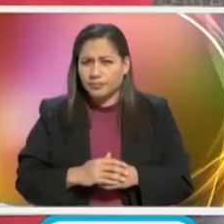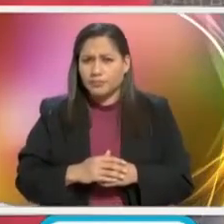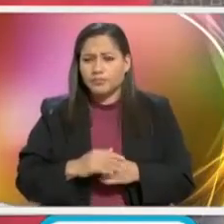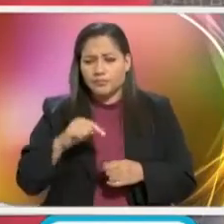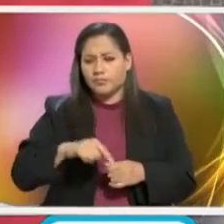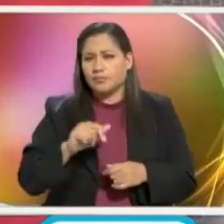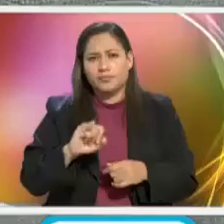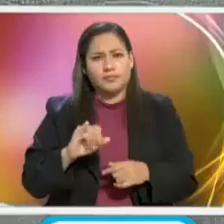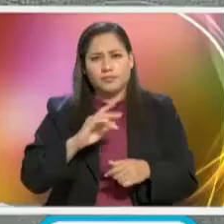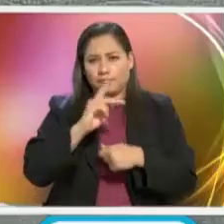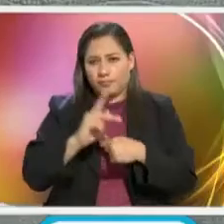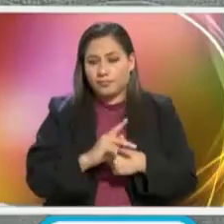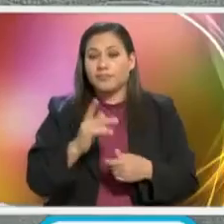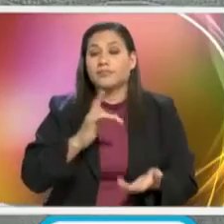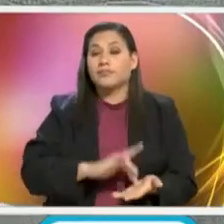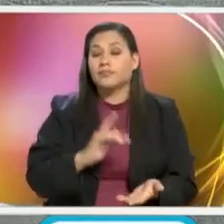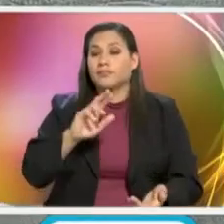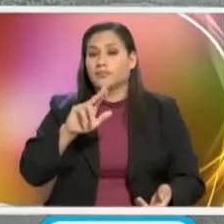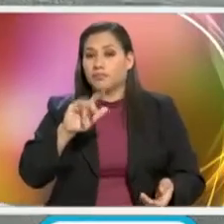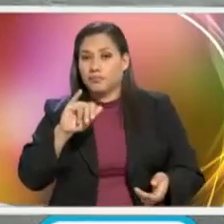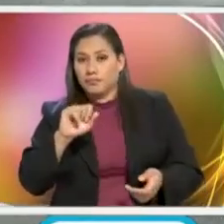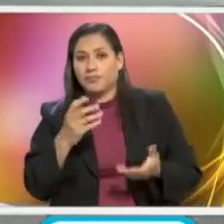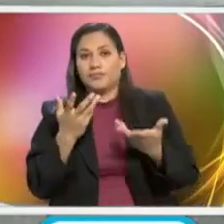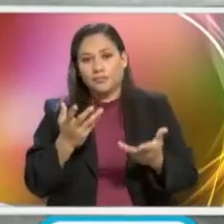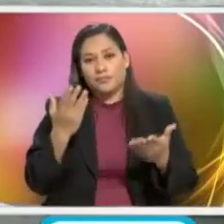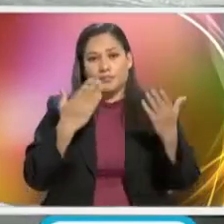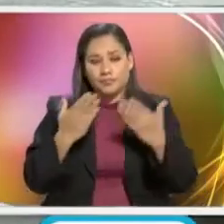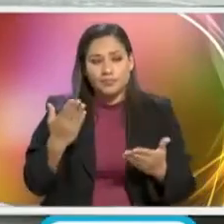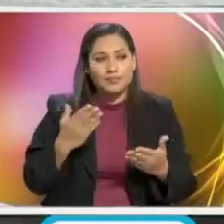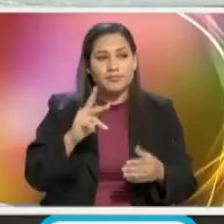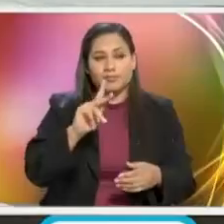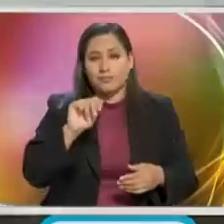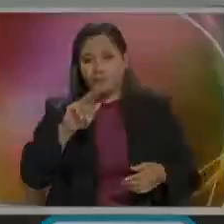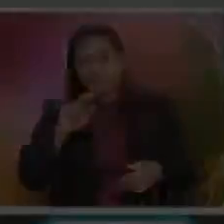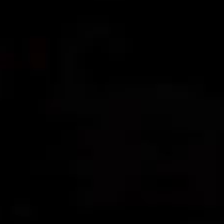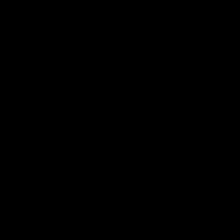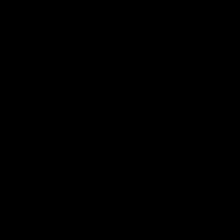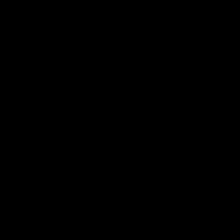país. Ulises, te agradecemos muchísimo, te deseamos todo A ti, el gracias. éxito. Gracias. De verdad. Pavel, muchísimas gracias por la invitación.